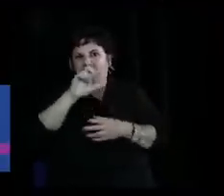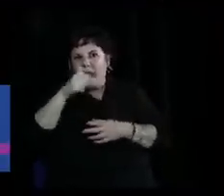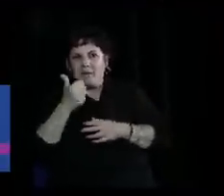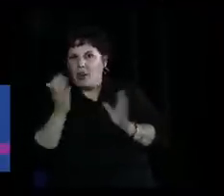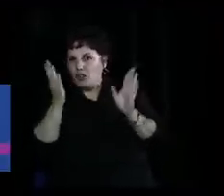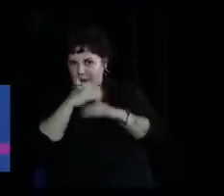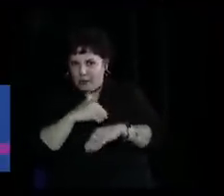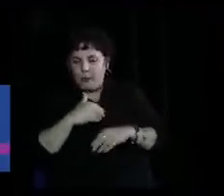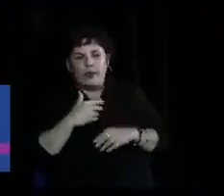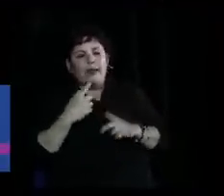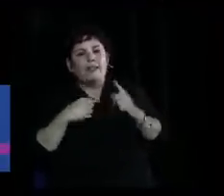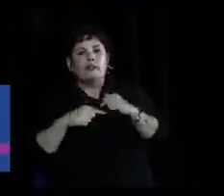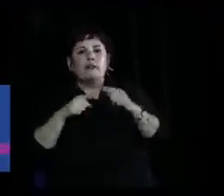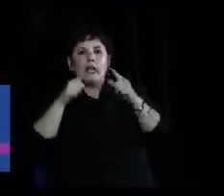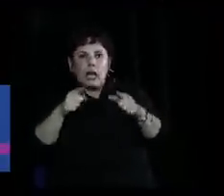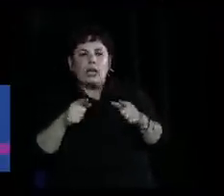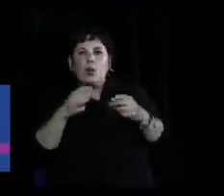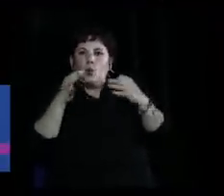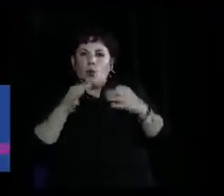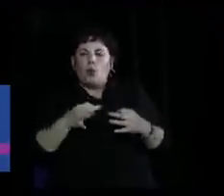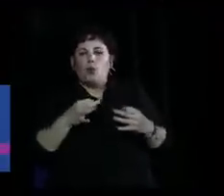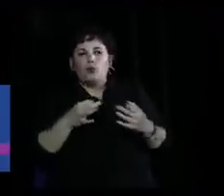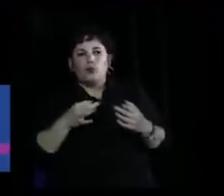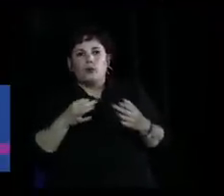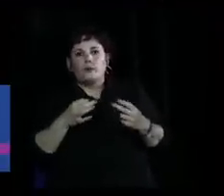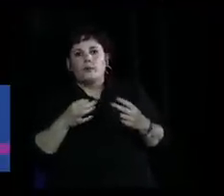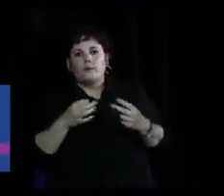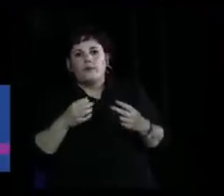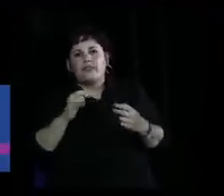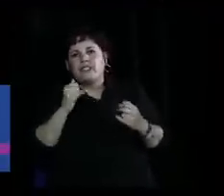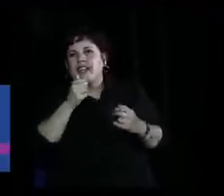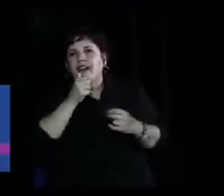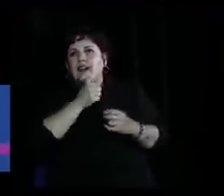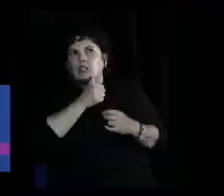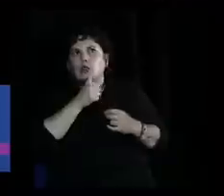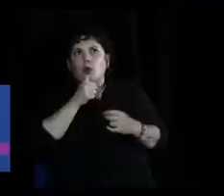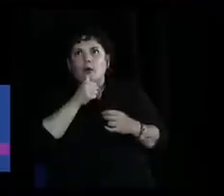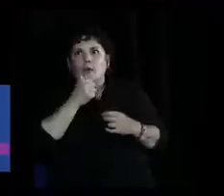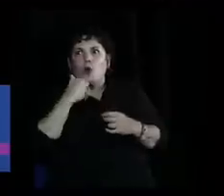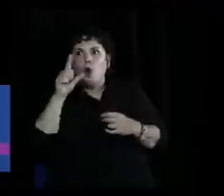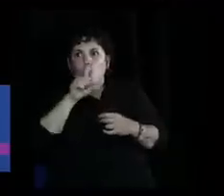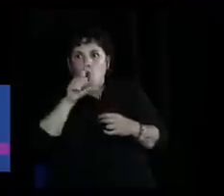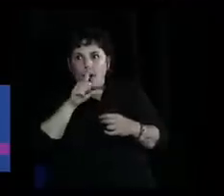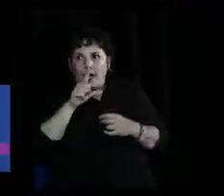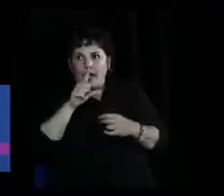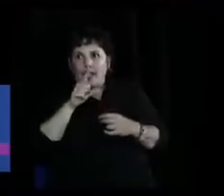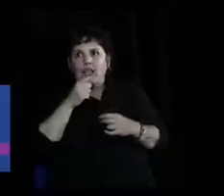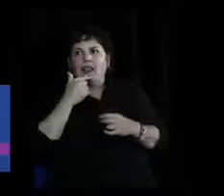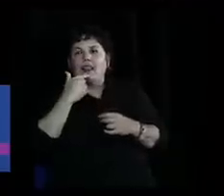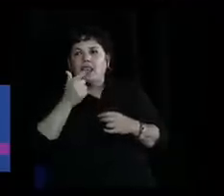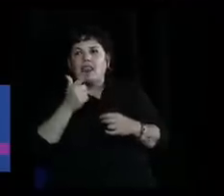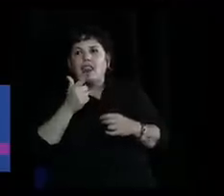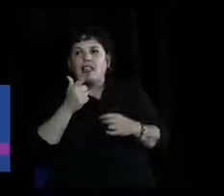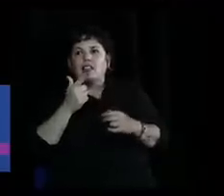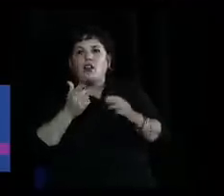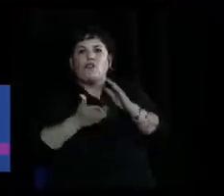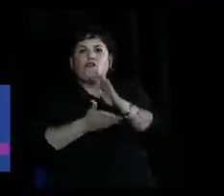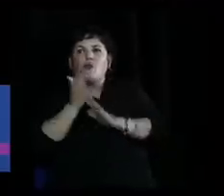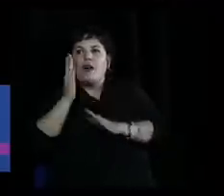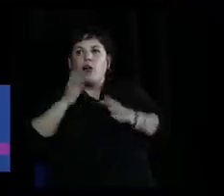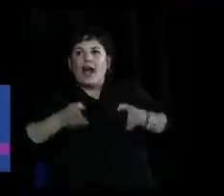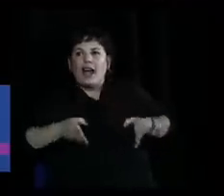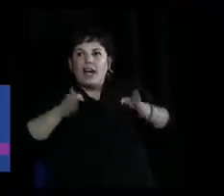Y después ahí es donde aparece que eso se resolvió el lunes, ¿no? Fue el lunes que fueron a la torre